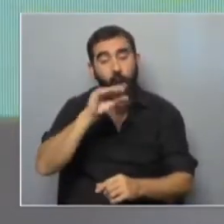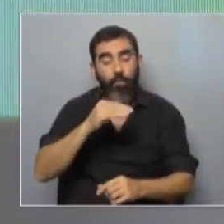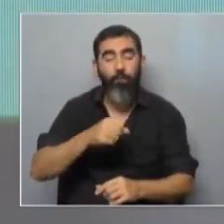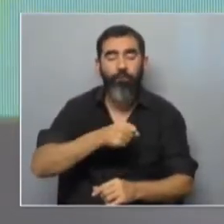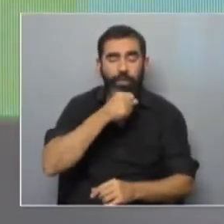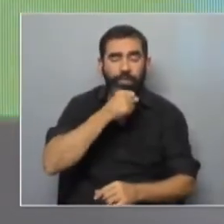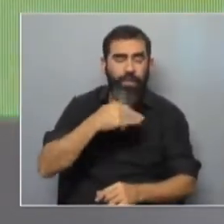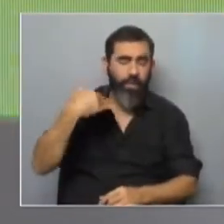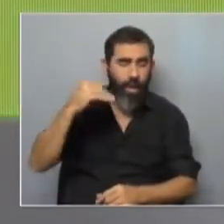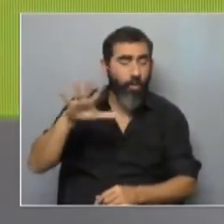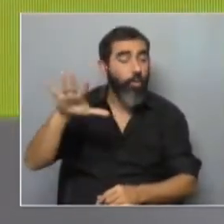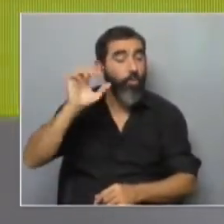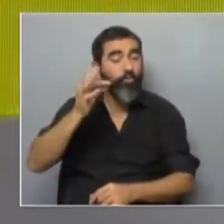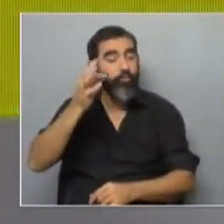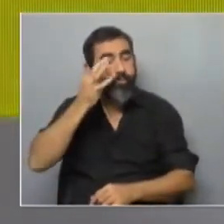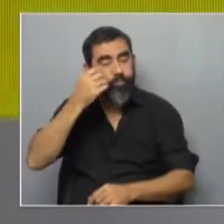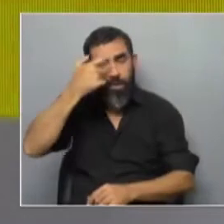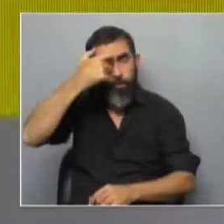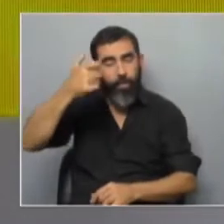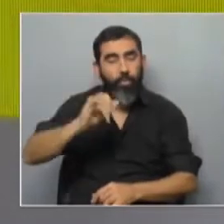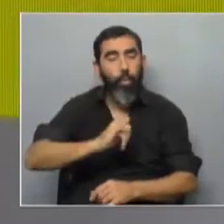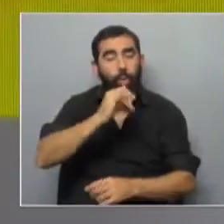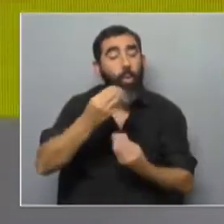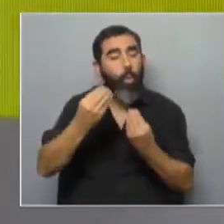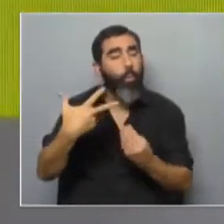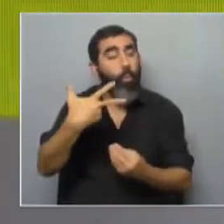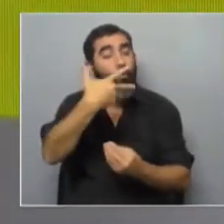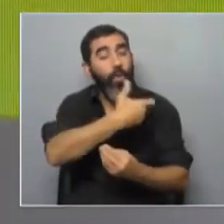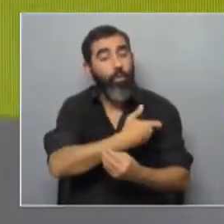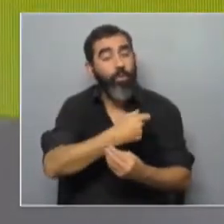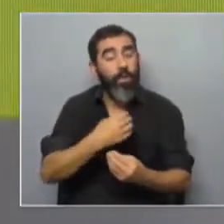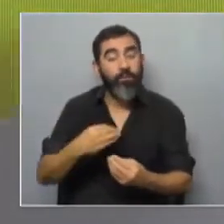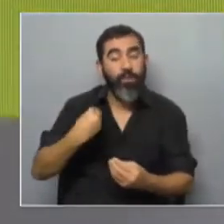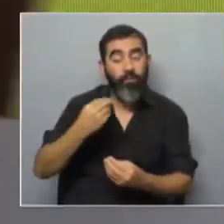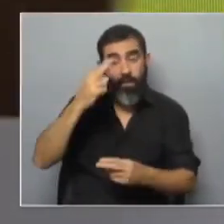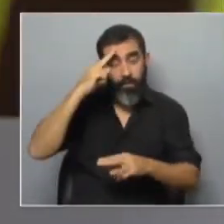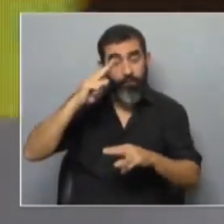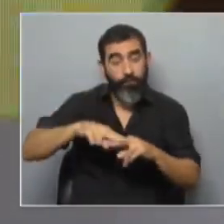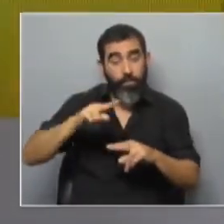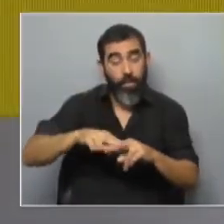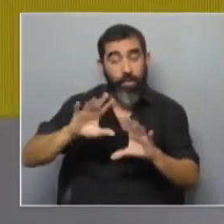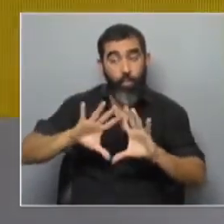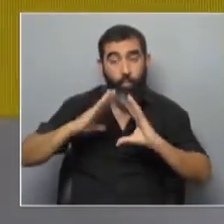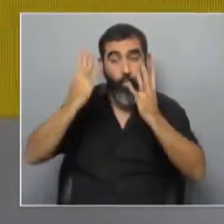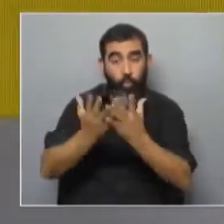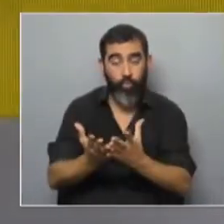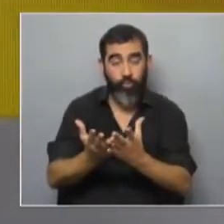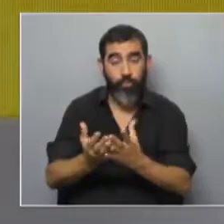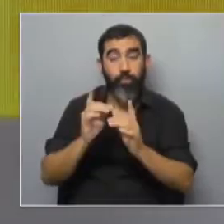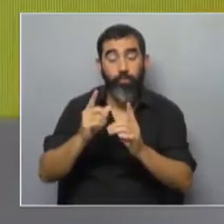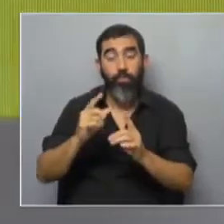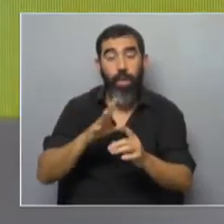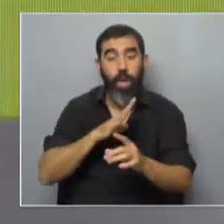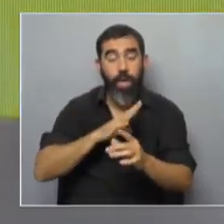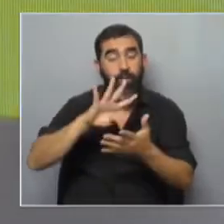veteranos, escuchar a los expertos, contar cómo la vacunación eliminó enfermedades y bueno, y por supuesto estar al día